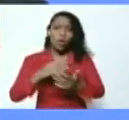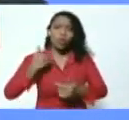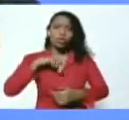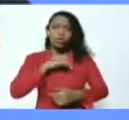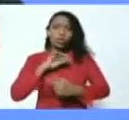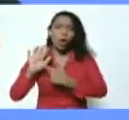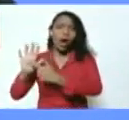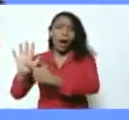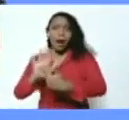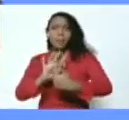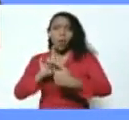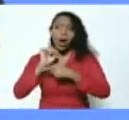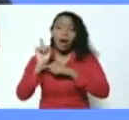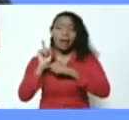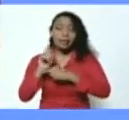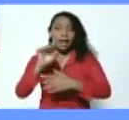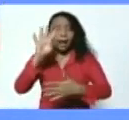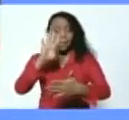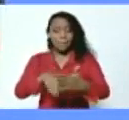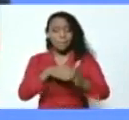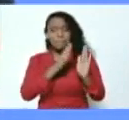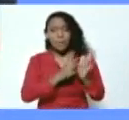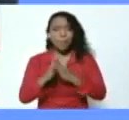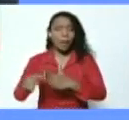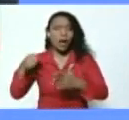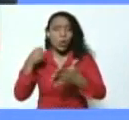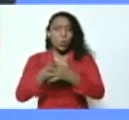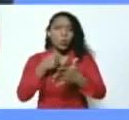ejemplo para esas agendas estratégicas de lucha.